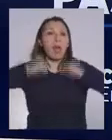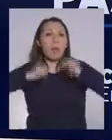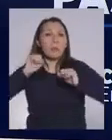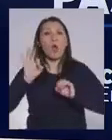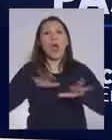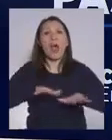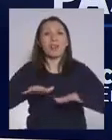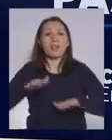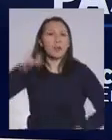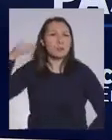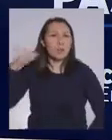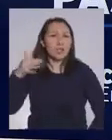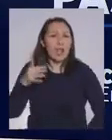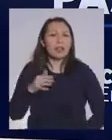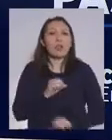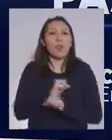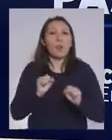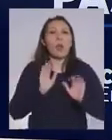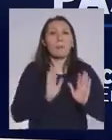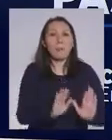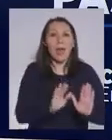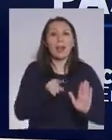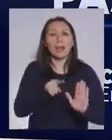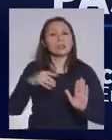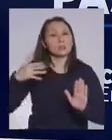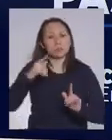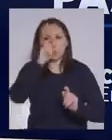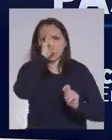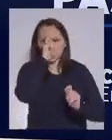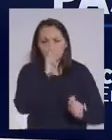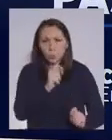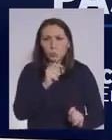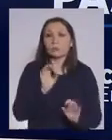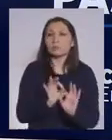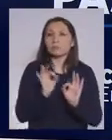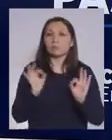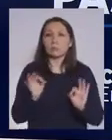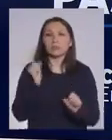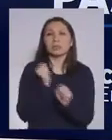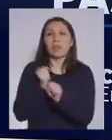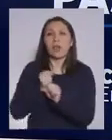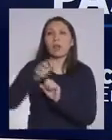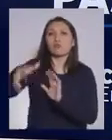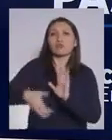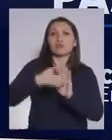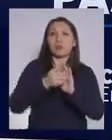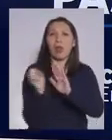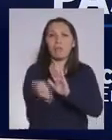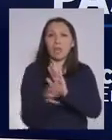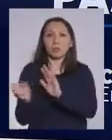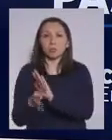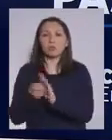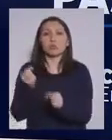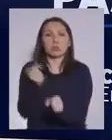o de actividades esenciales aquí queremos hacer un especial reconocimiento a los trabajadores recolectores de residuos domiciliarios